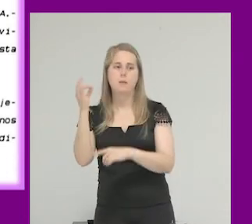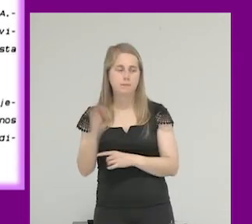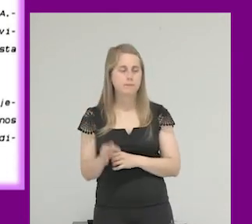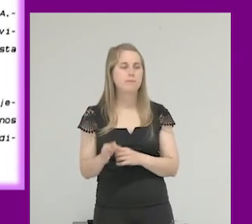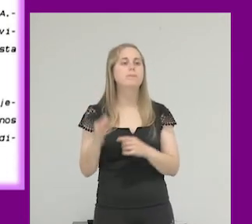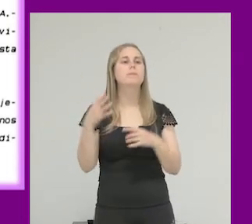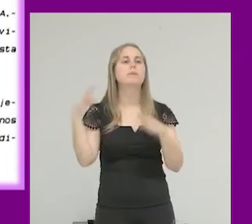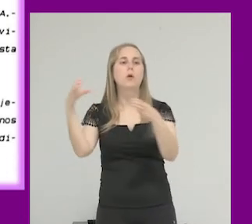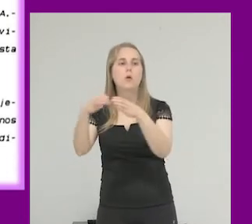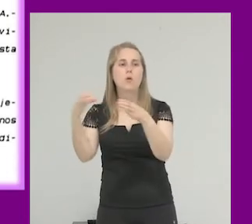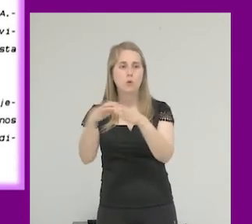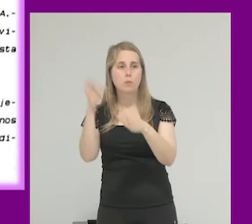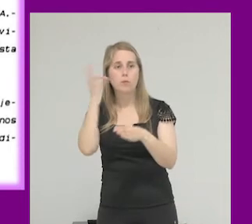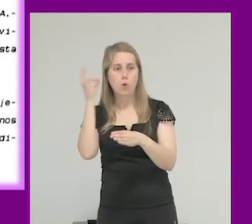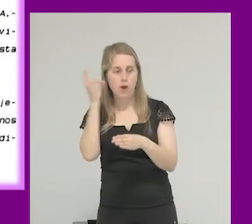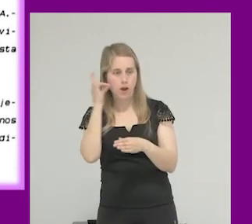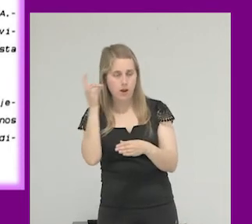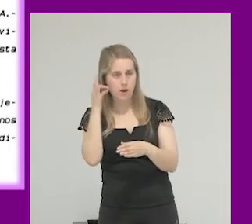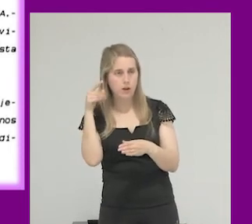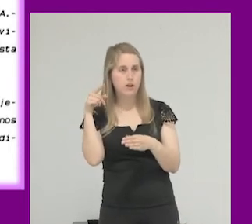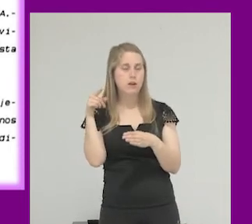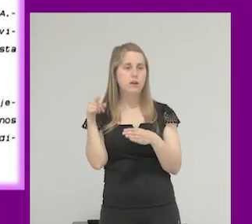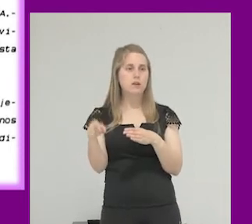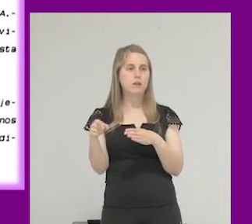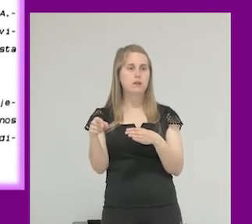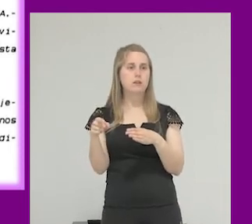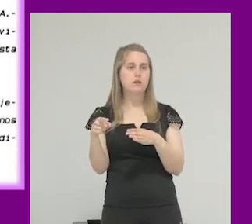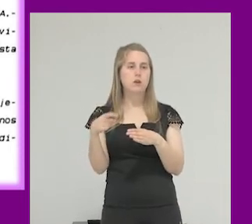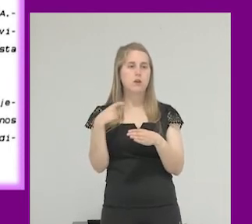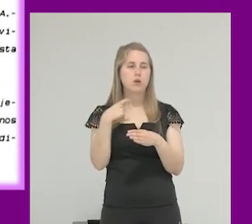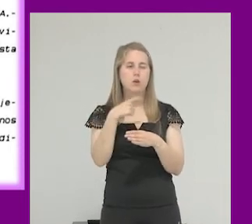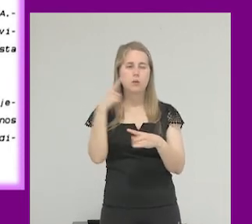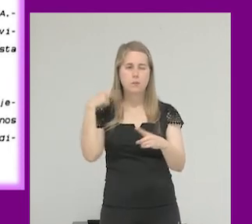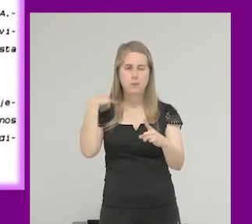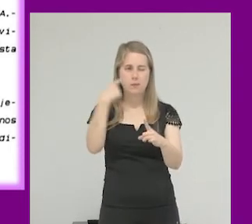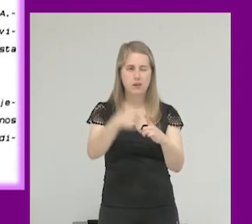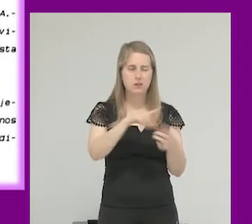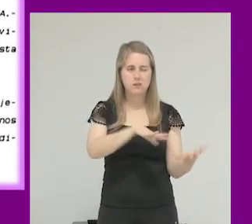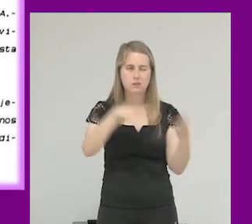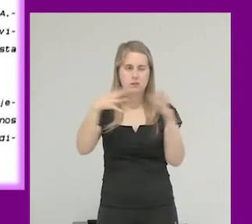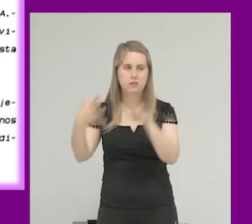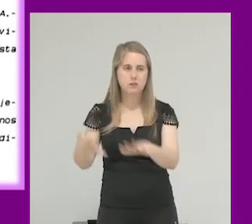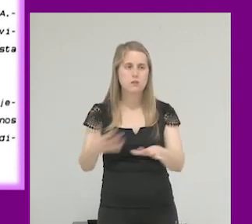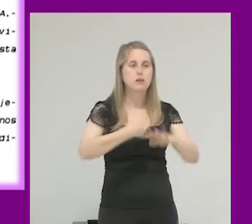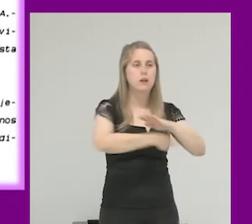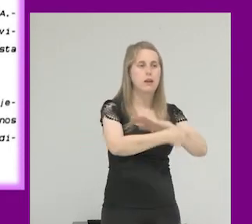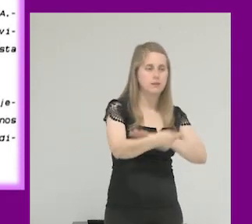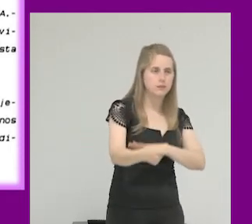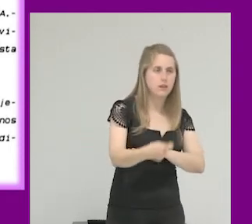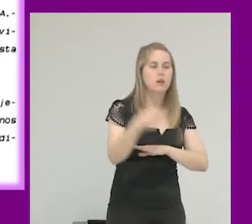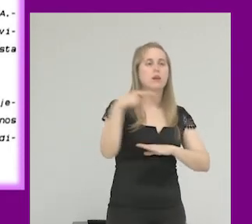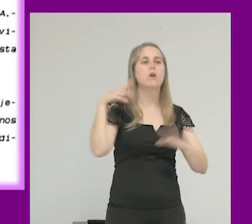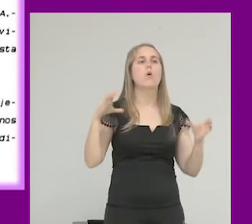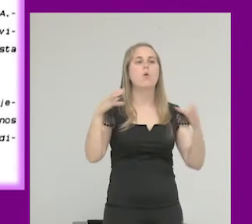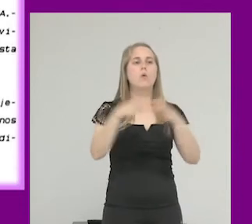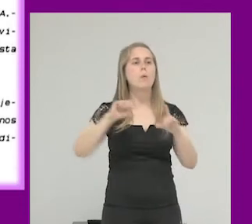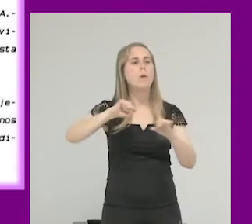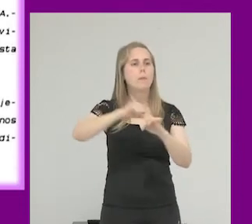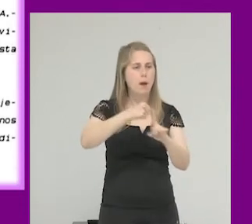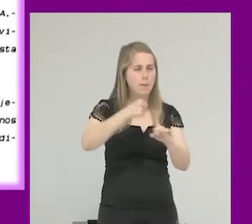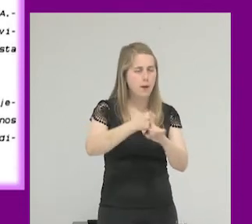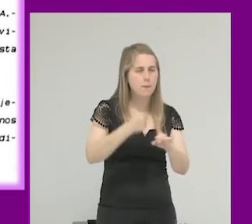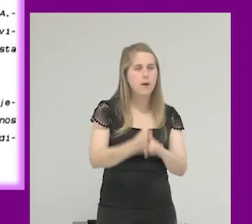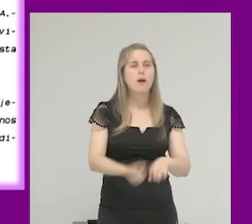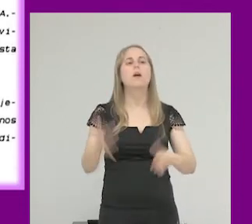de Zaramaga, posteriormente desde la Comisión Antiagresiones de Gasteiz, fue un grupo de presión importante para que